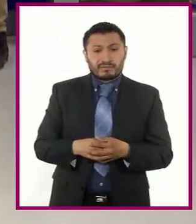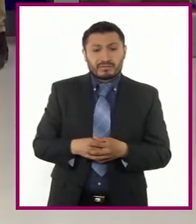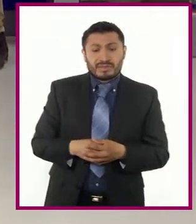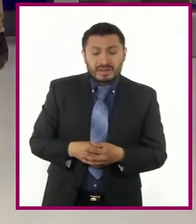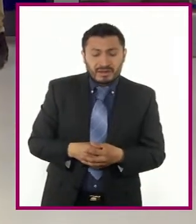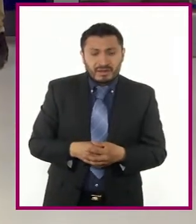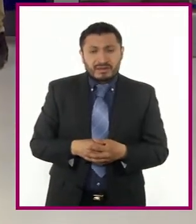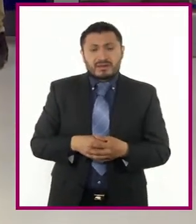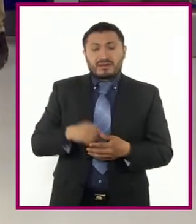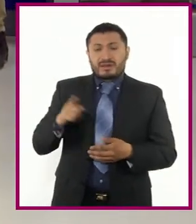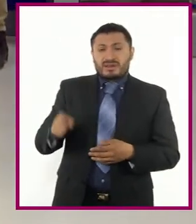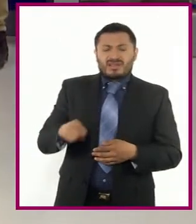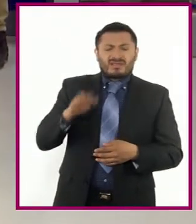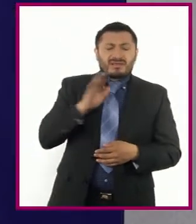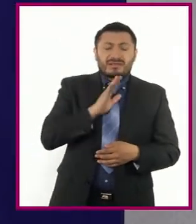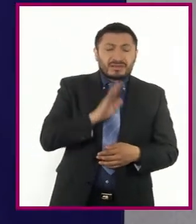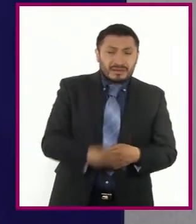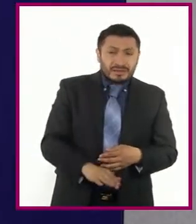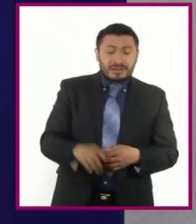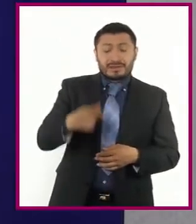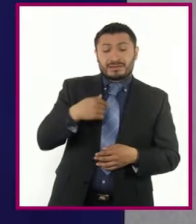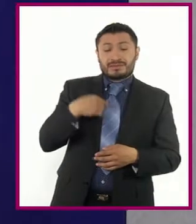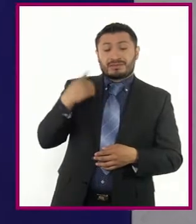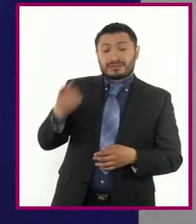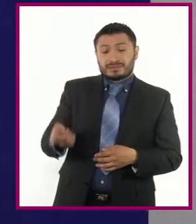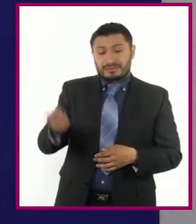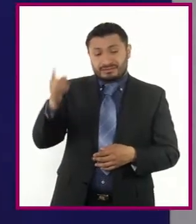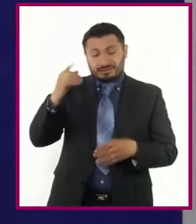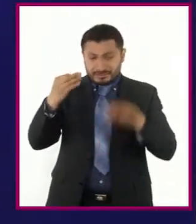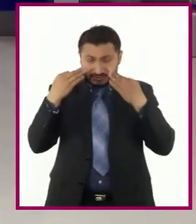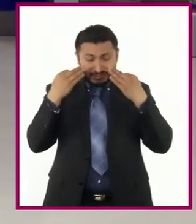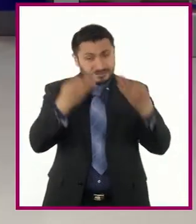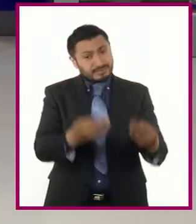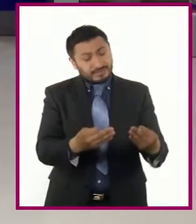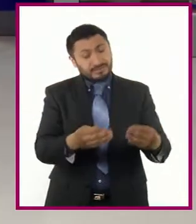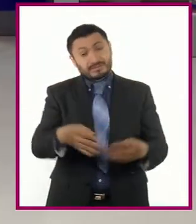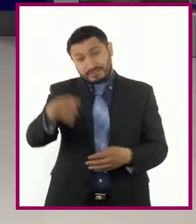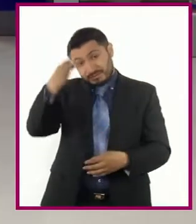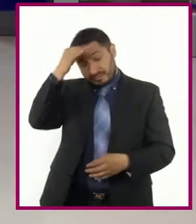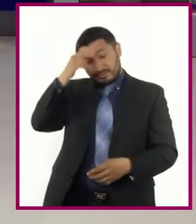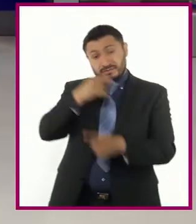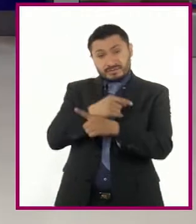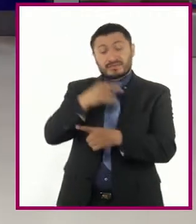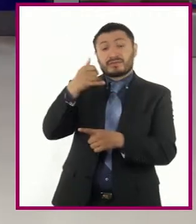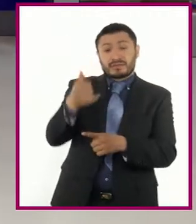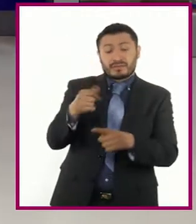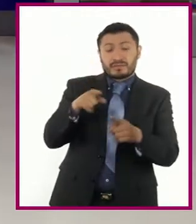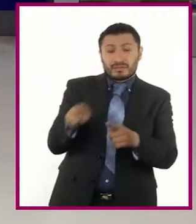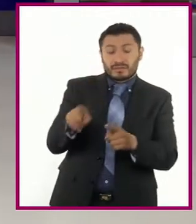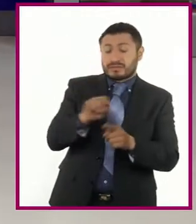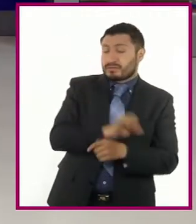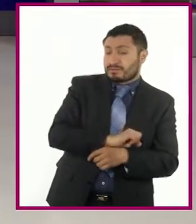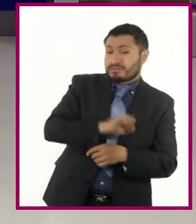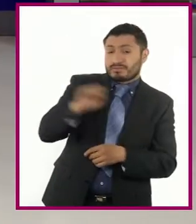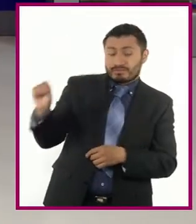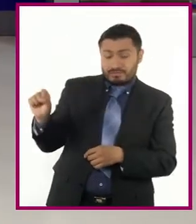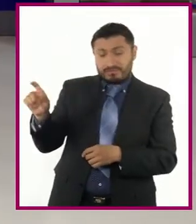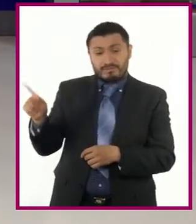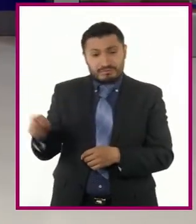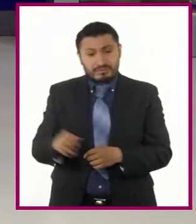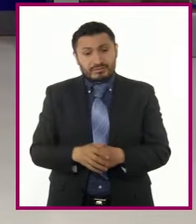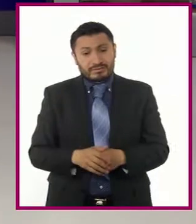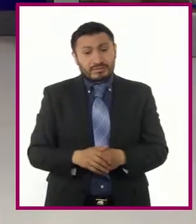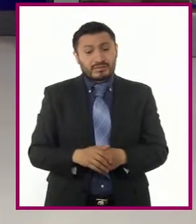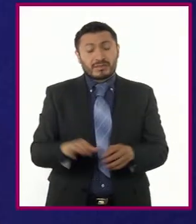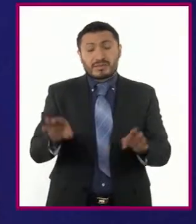Chico corrosivo, yo te aconsejo que observes, aprendas y te alejes de don radiactivo. Como